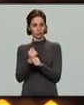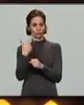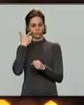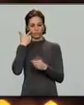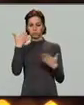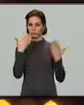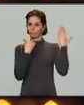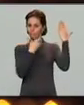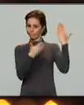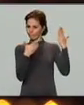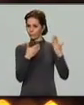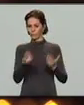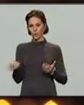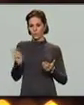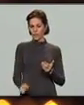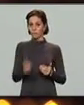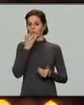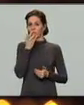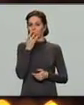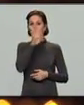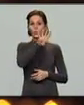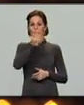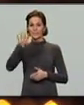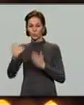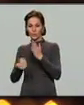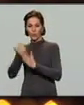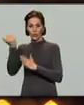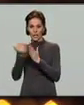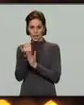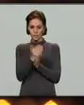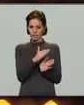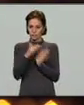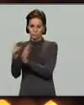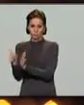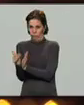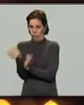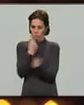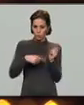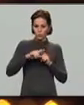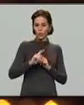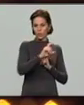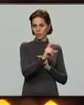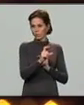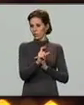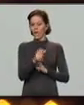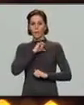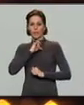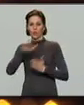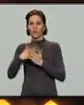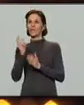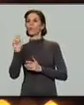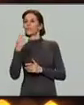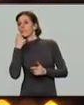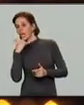de teletrabajo, reconociendo vuestro mérito oficialmente, devolviendo los 44 días devengados sin esperar